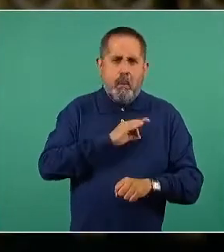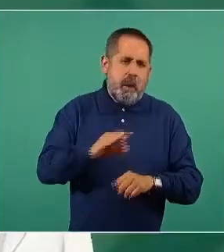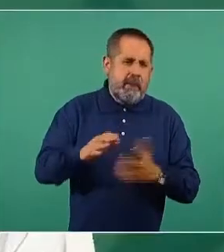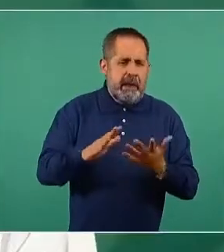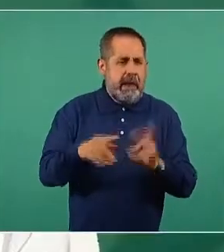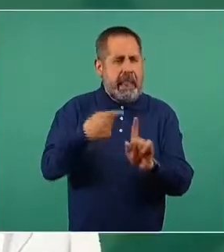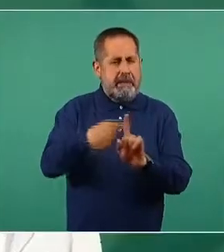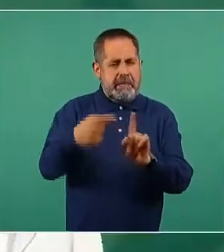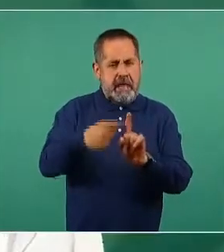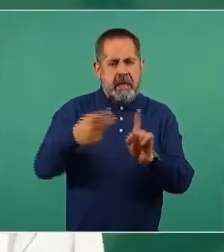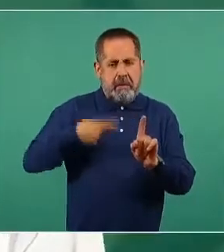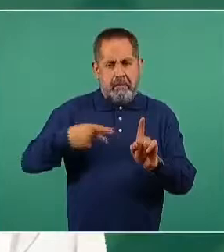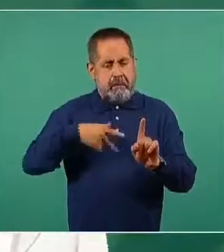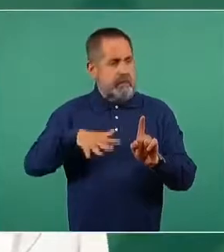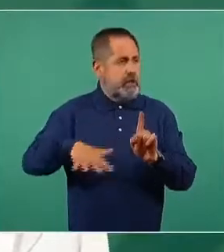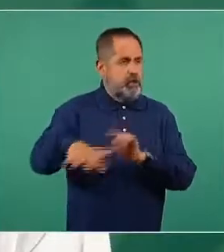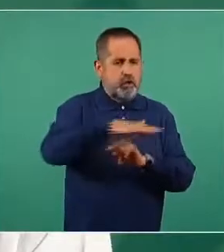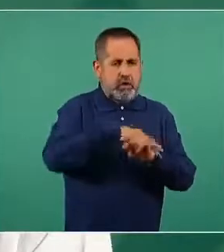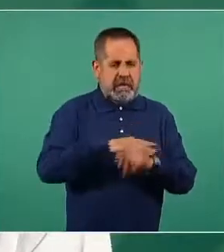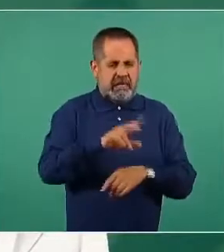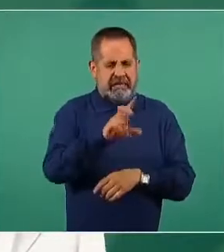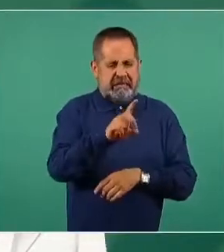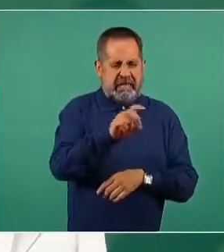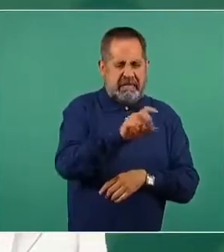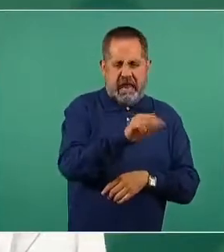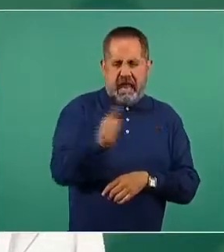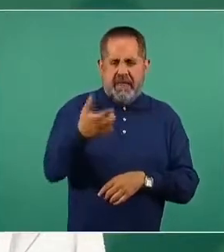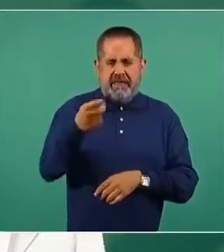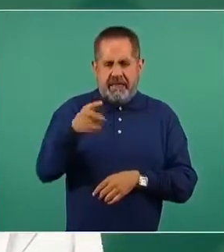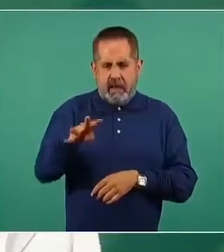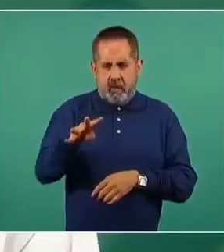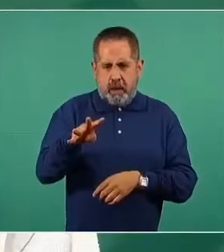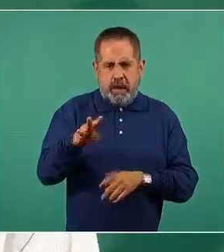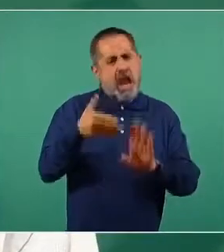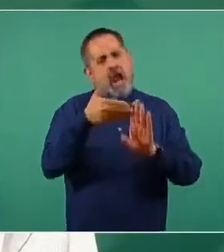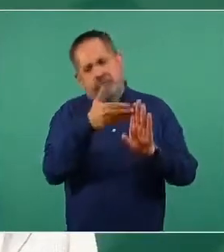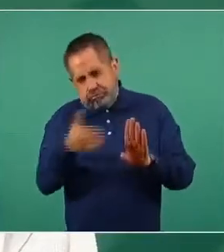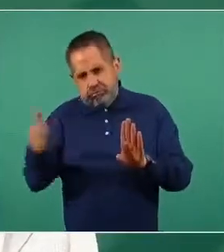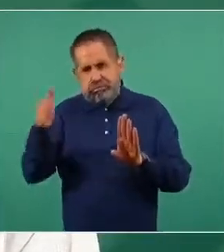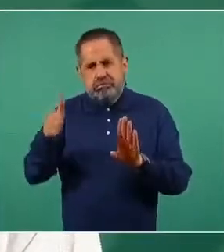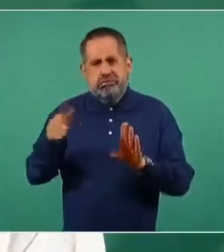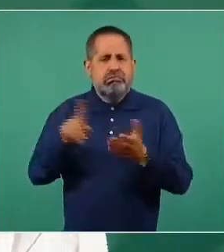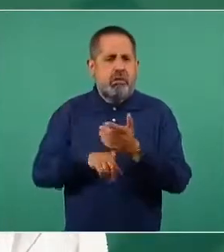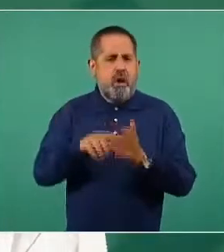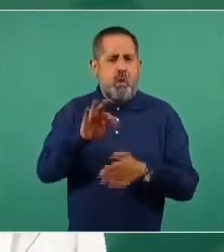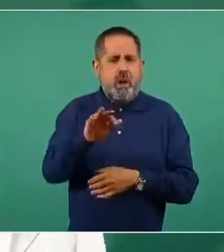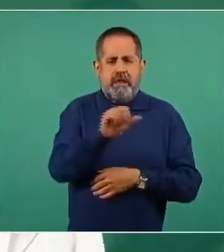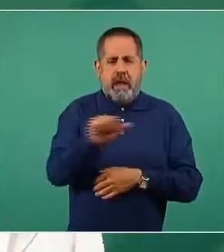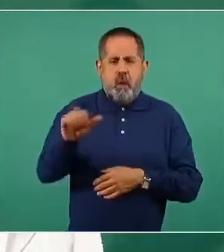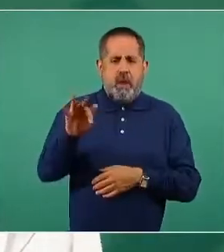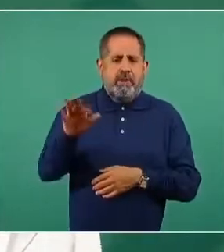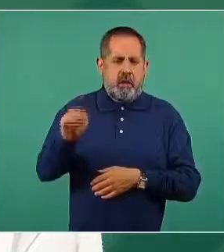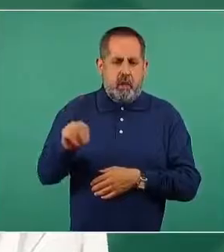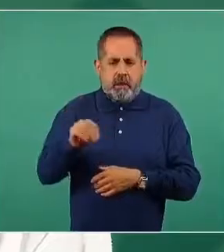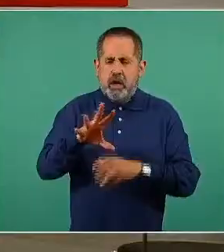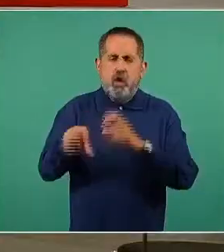la mitad de personas de 30 a 39 y todas las de 40 a